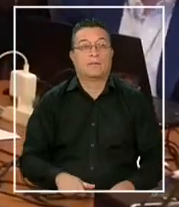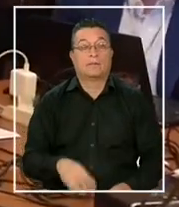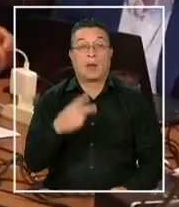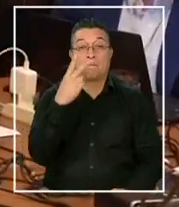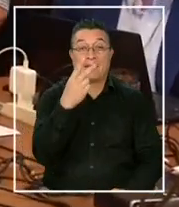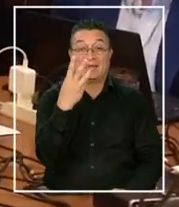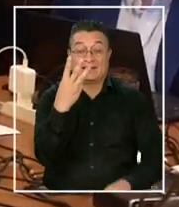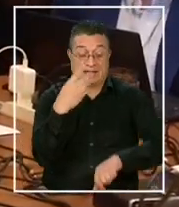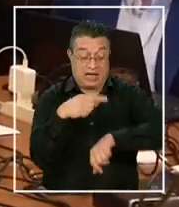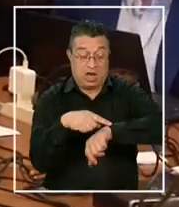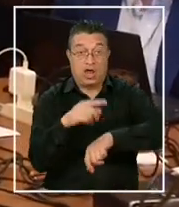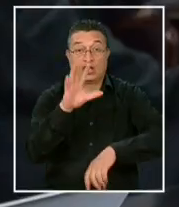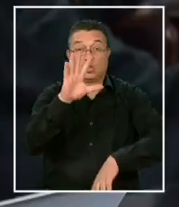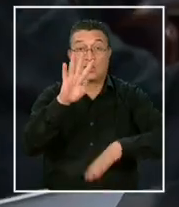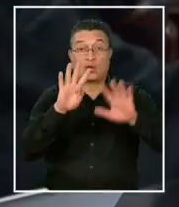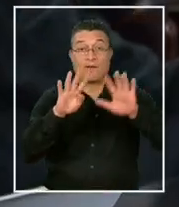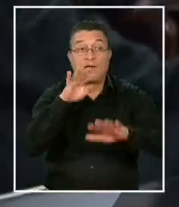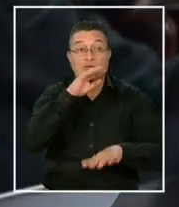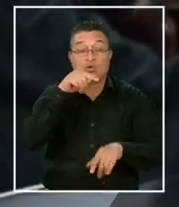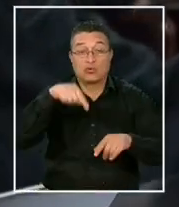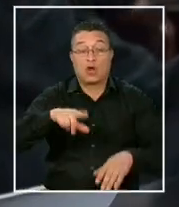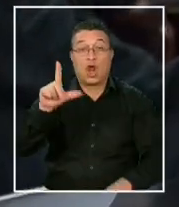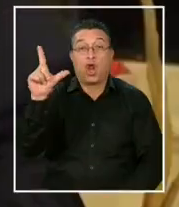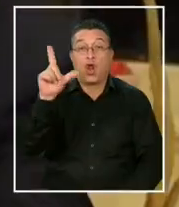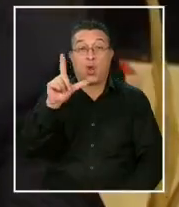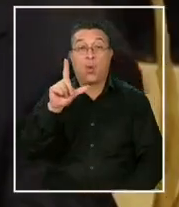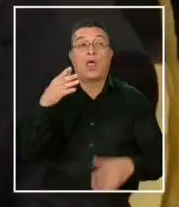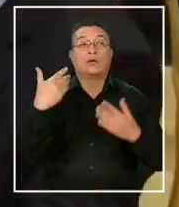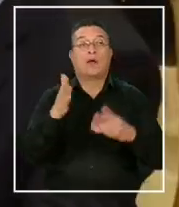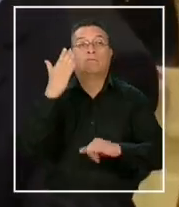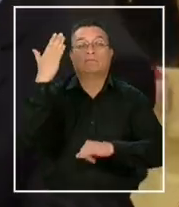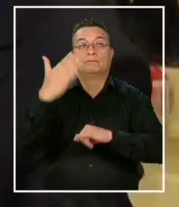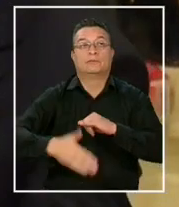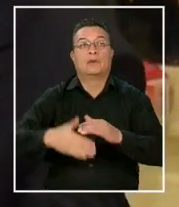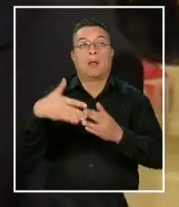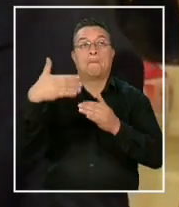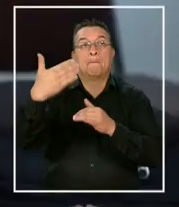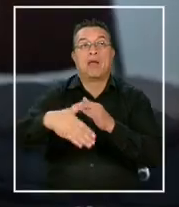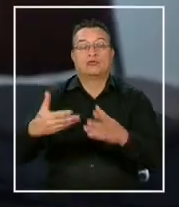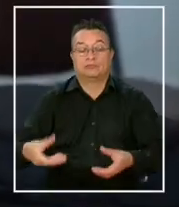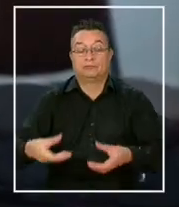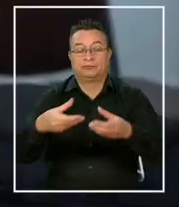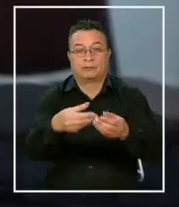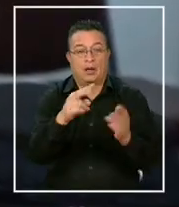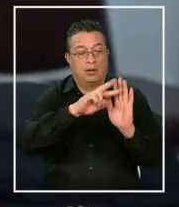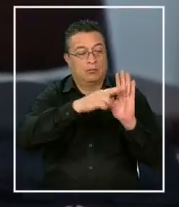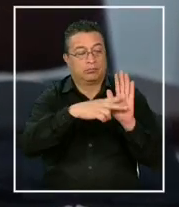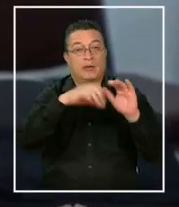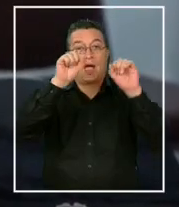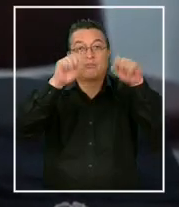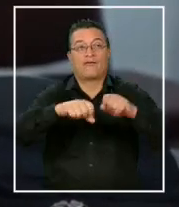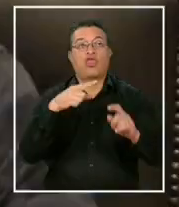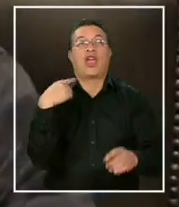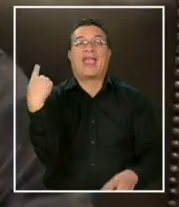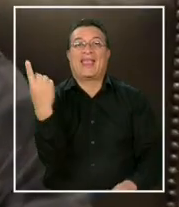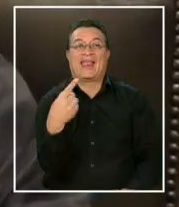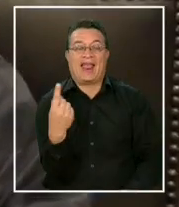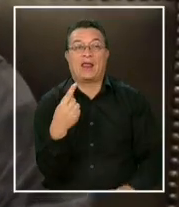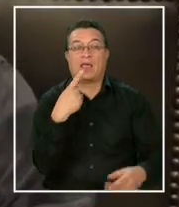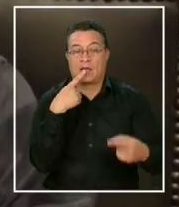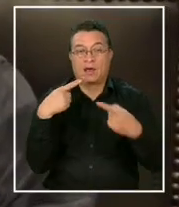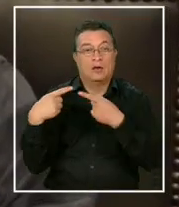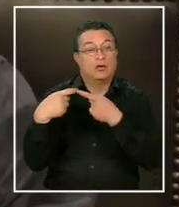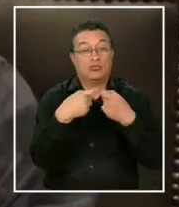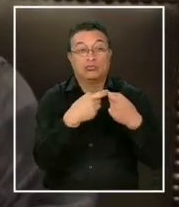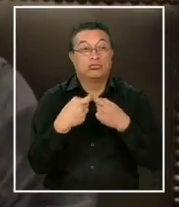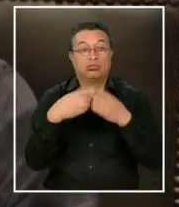las 23 horas con 59 minutos de este lunes, culminó el plazo para presentar enmiendas al texto ya aprobado en general. Debate